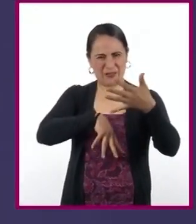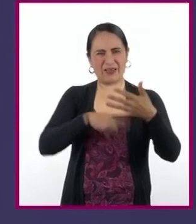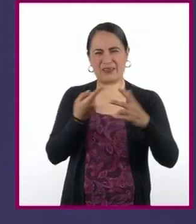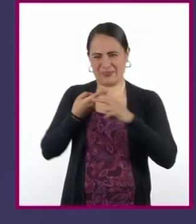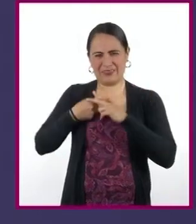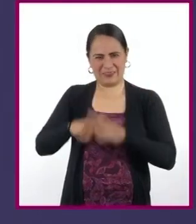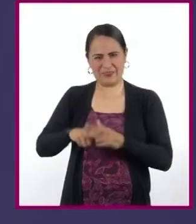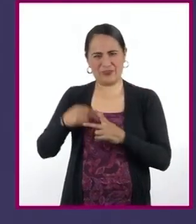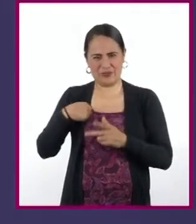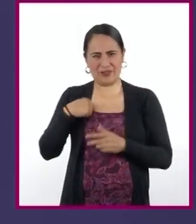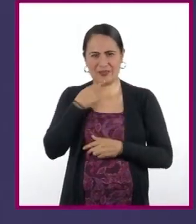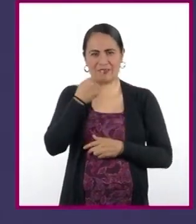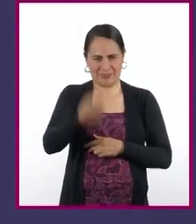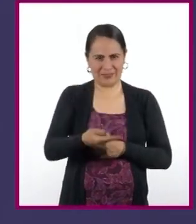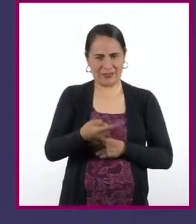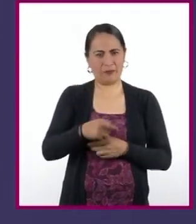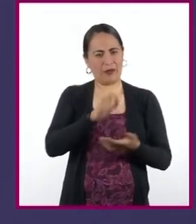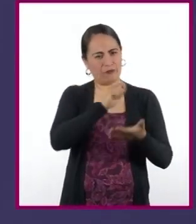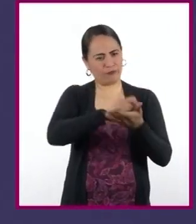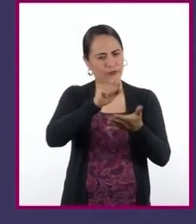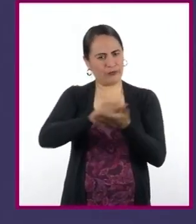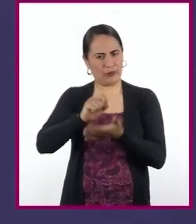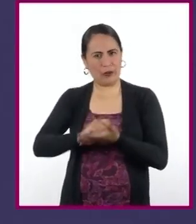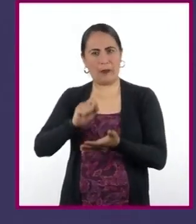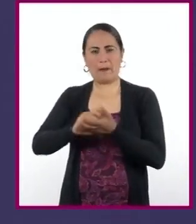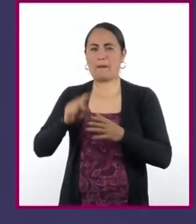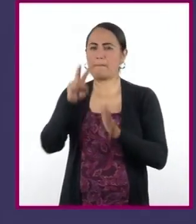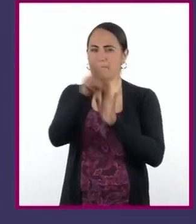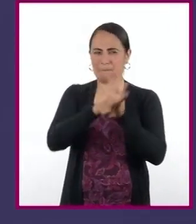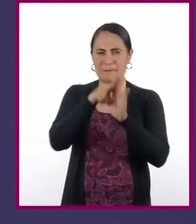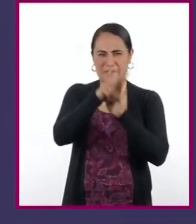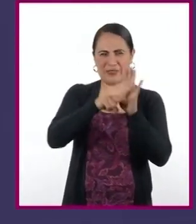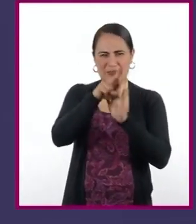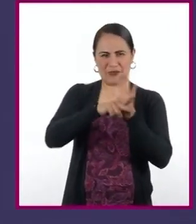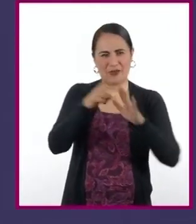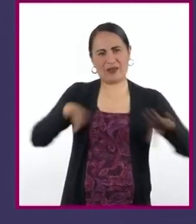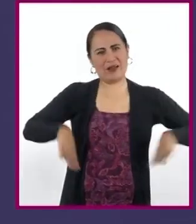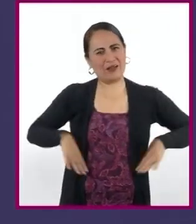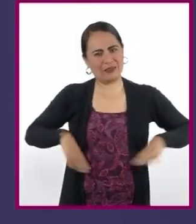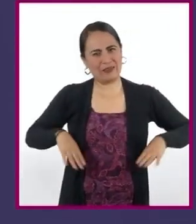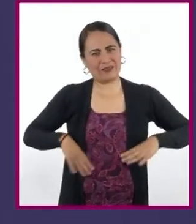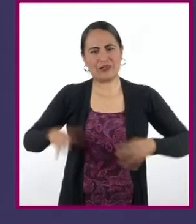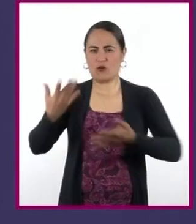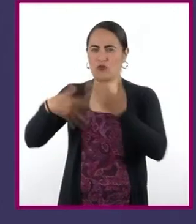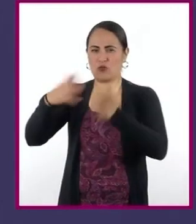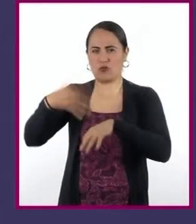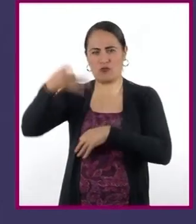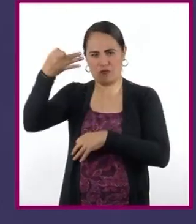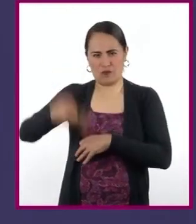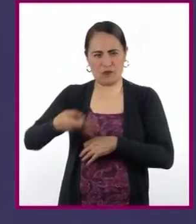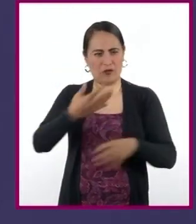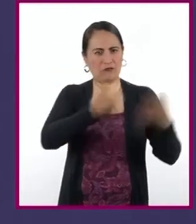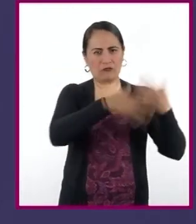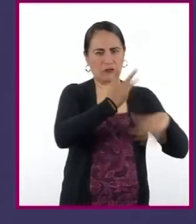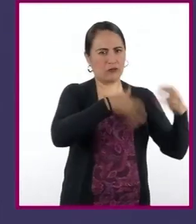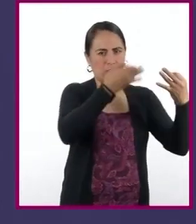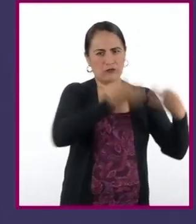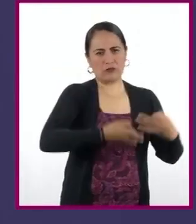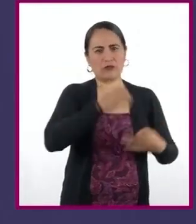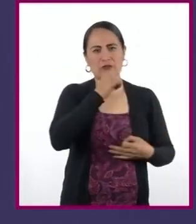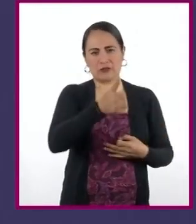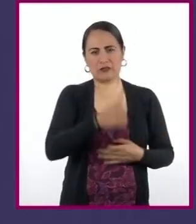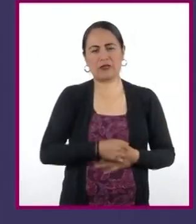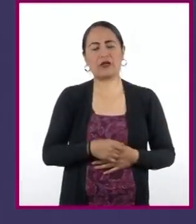de la sesión para tomar nota del video sobre las características del lenguaje formal y del lenguaje informal. Revisen